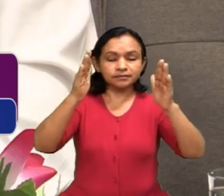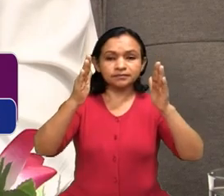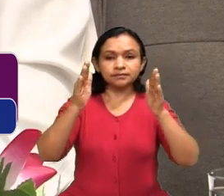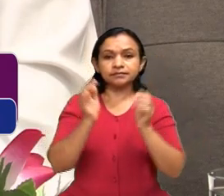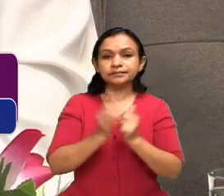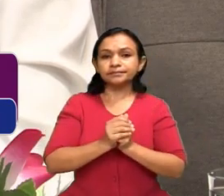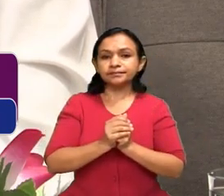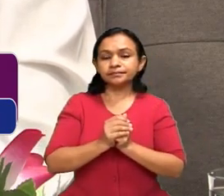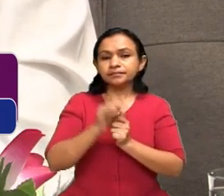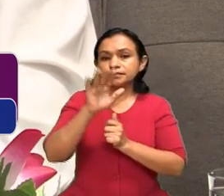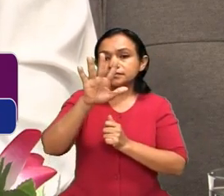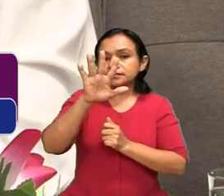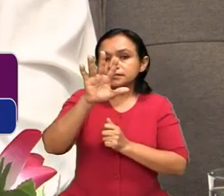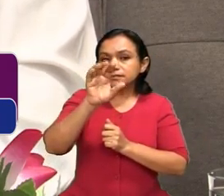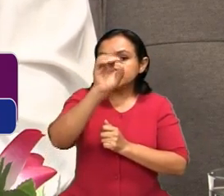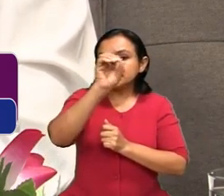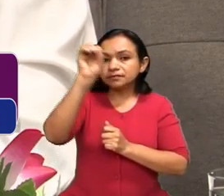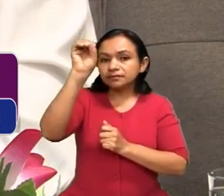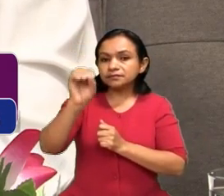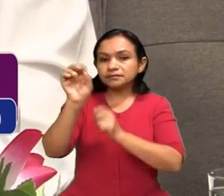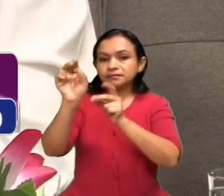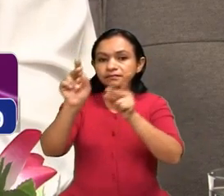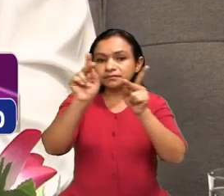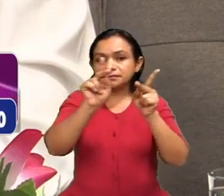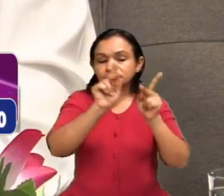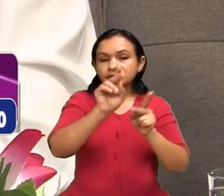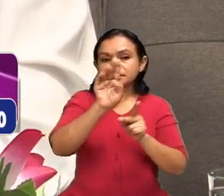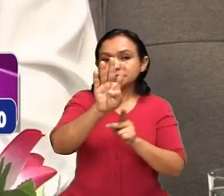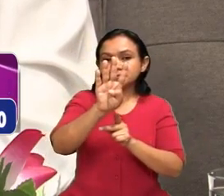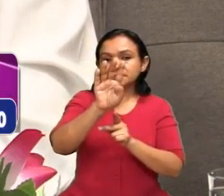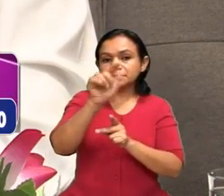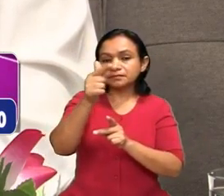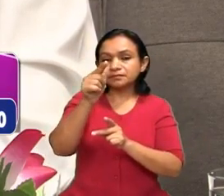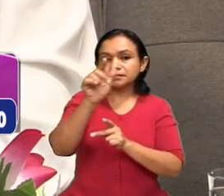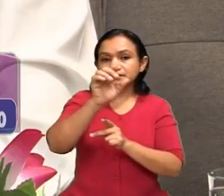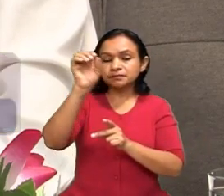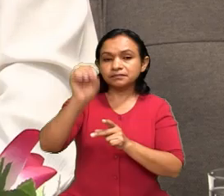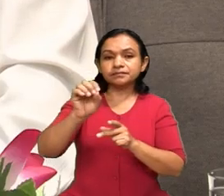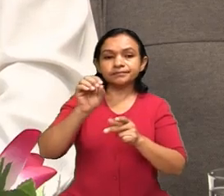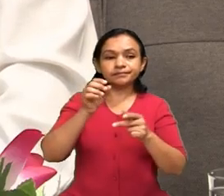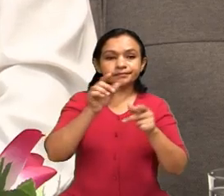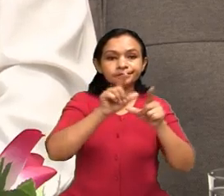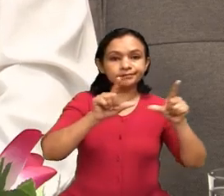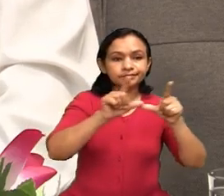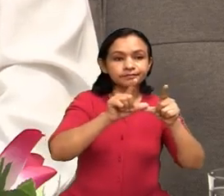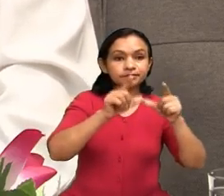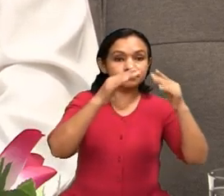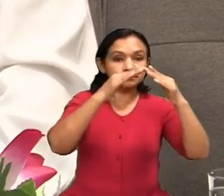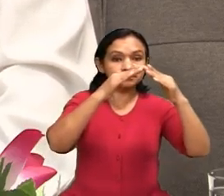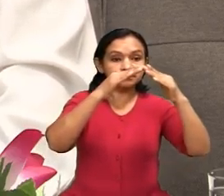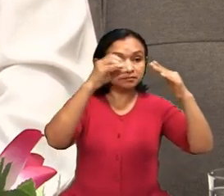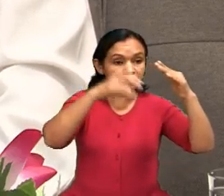abajo del 50%, como del 47%. Además con racionamiento en los lugares que hay. Además con